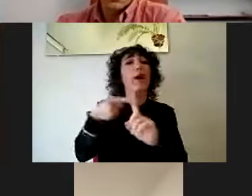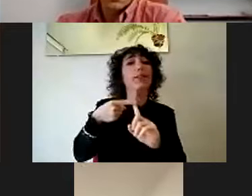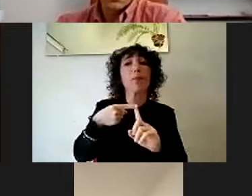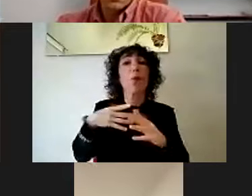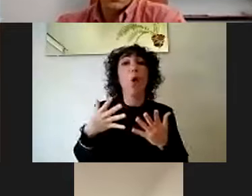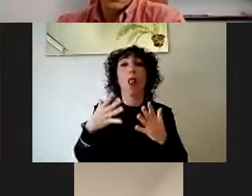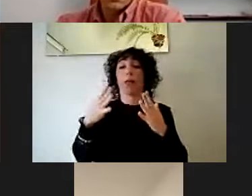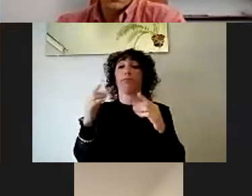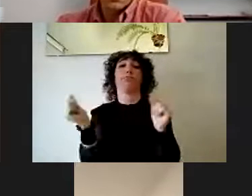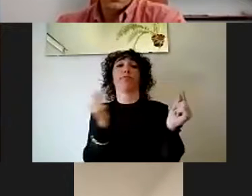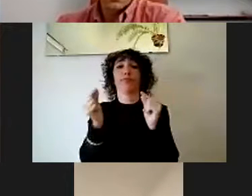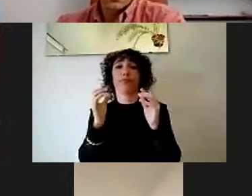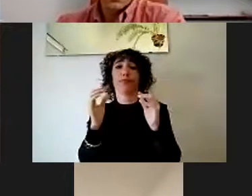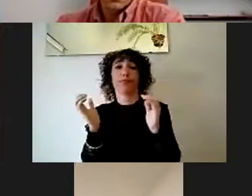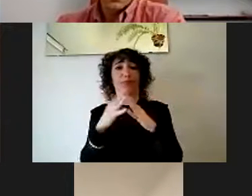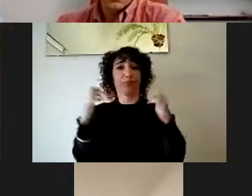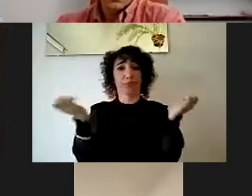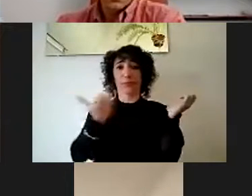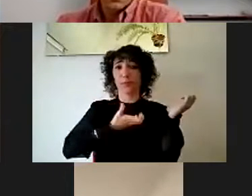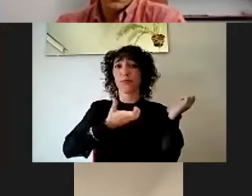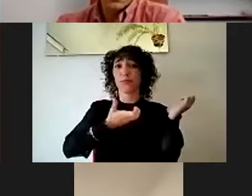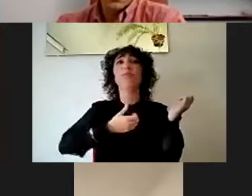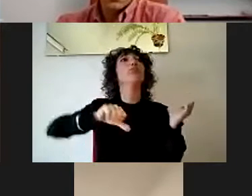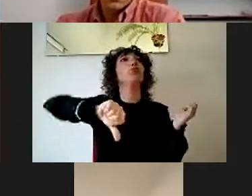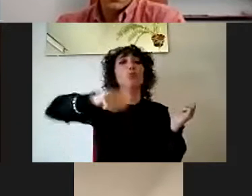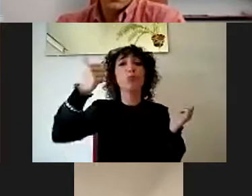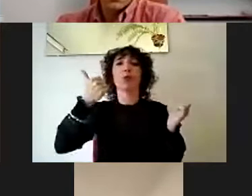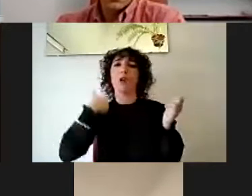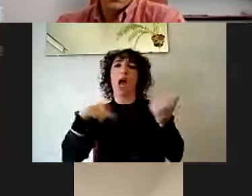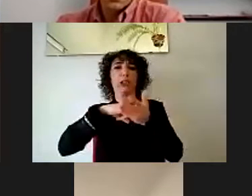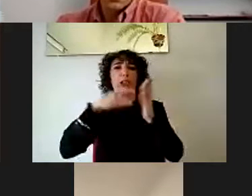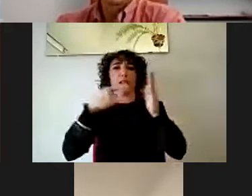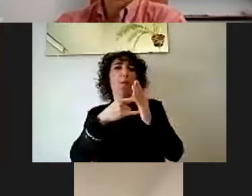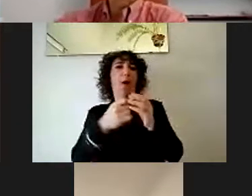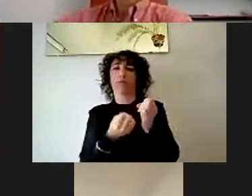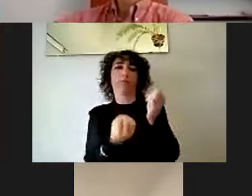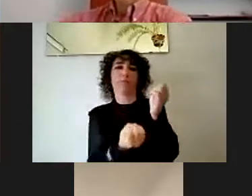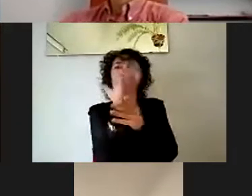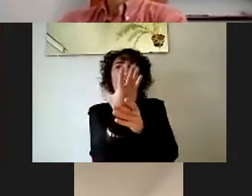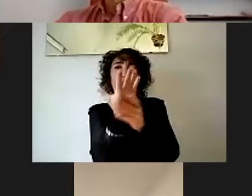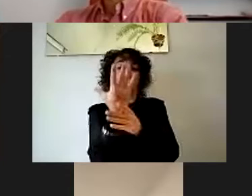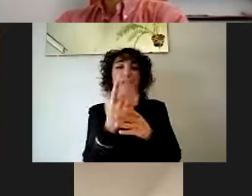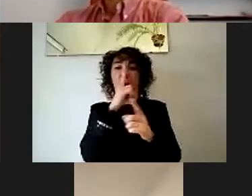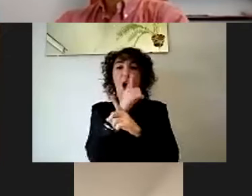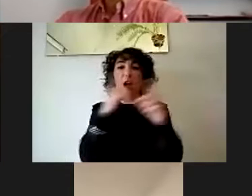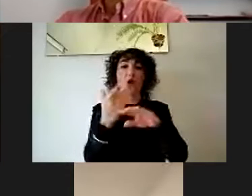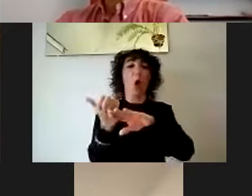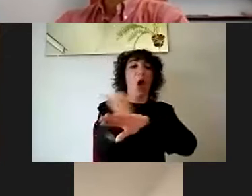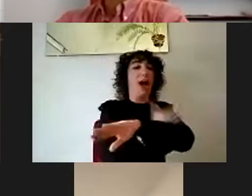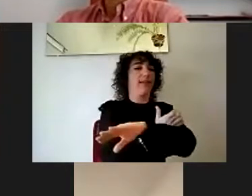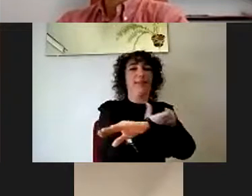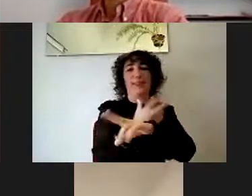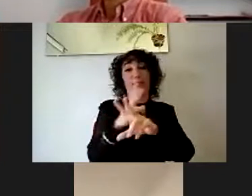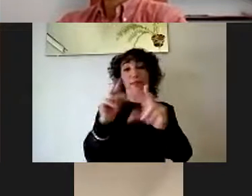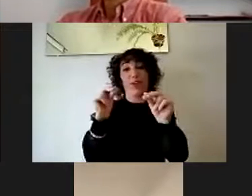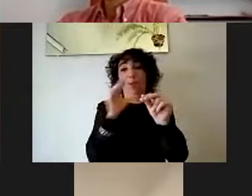del ayuntamiento y cargarlo en el sistema que tiene la Comunidad Económica Europea antes de que finalice el año, que es la prórroga que nos